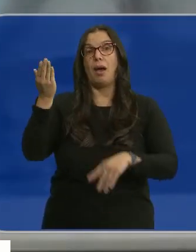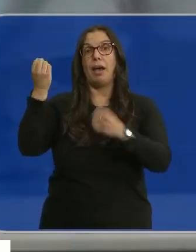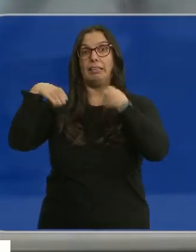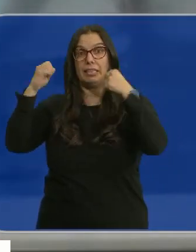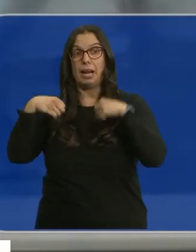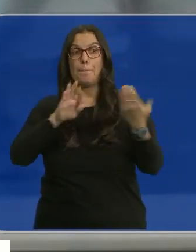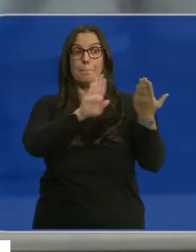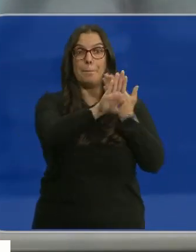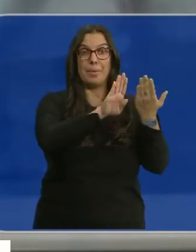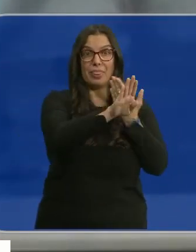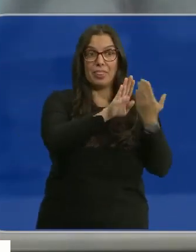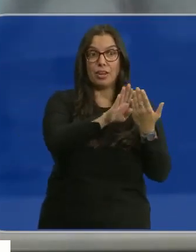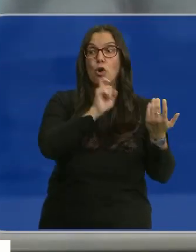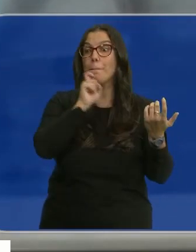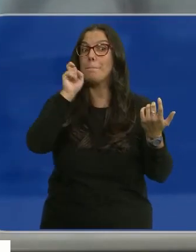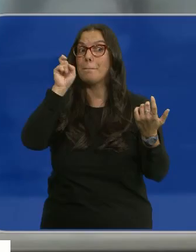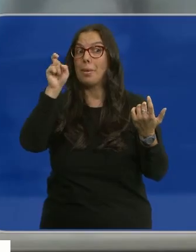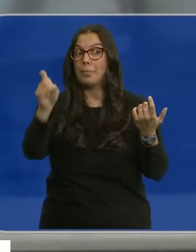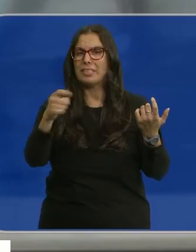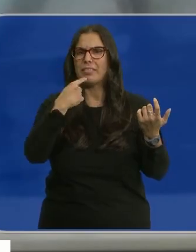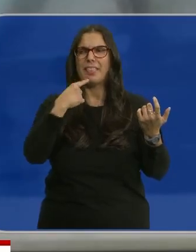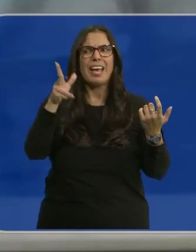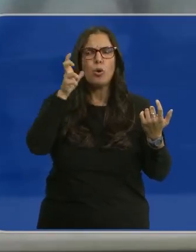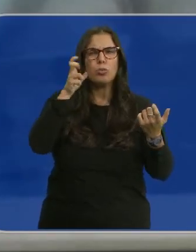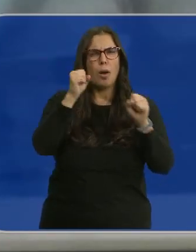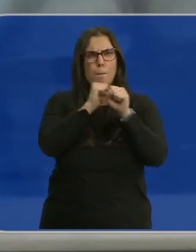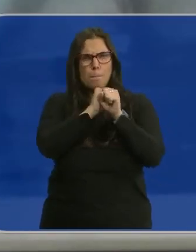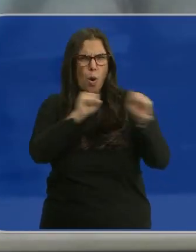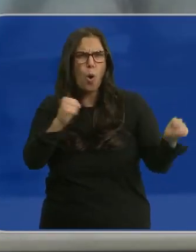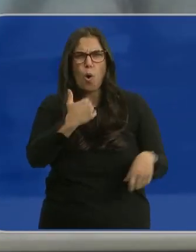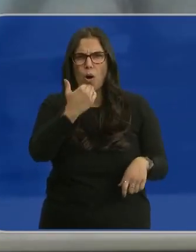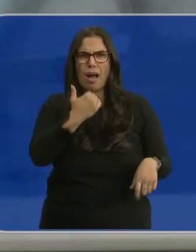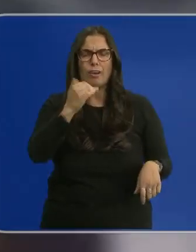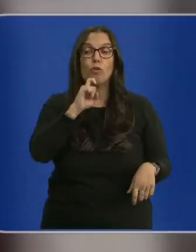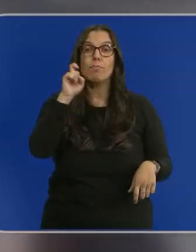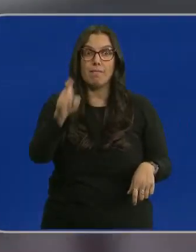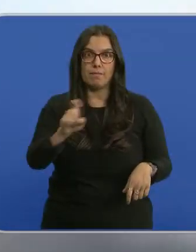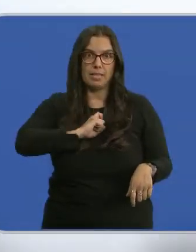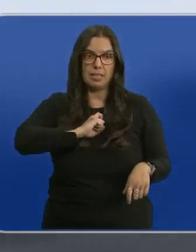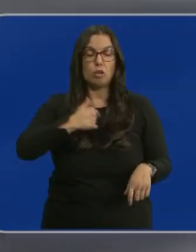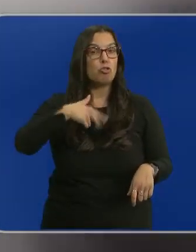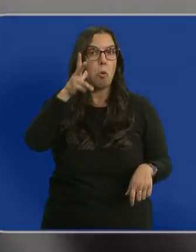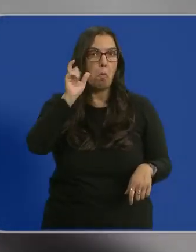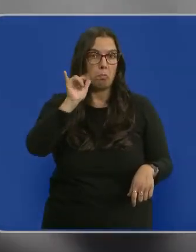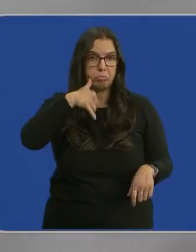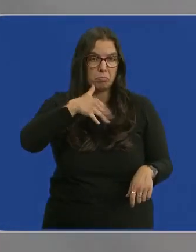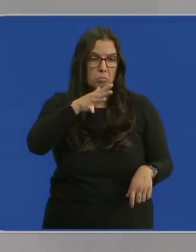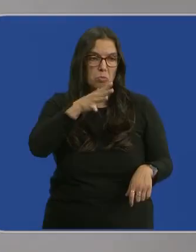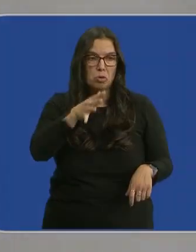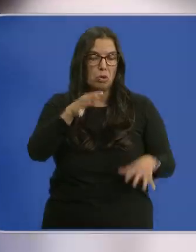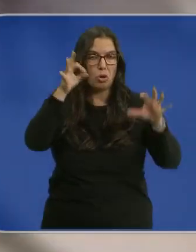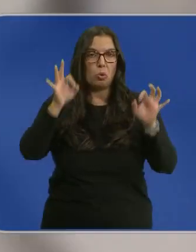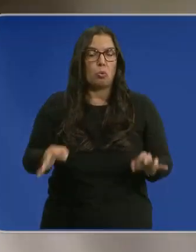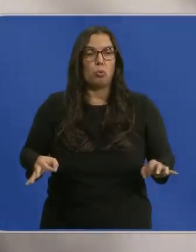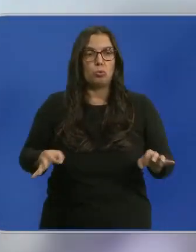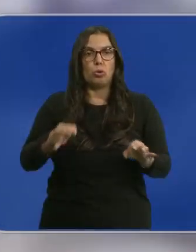vecino me avisó de que se había escuchado unas explosiones. Yo no las escuché, seguramente porque me pilló